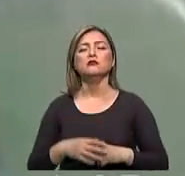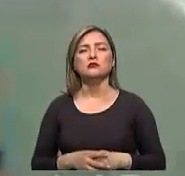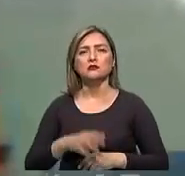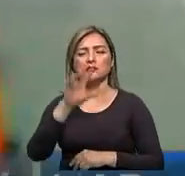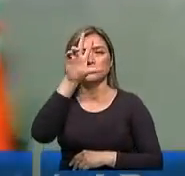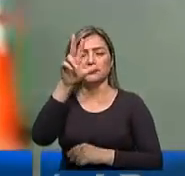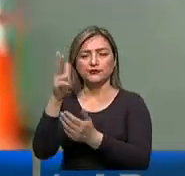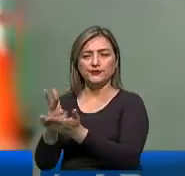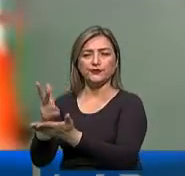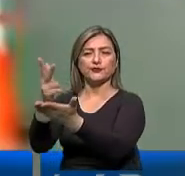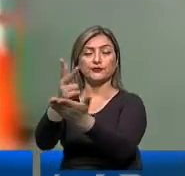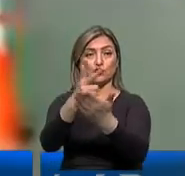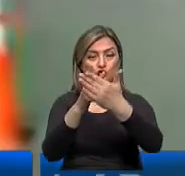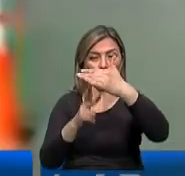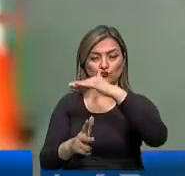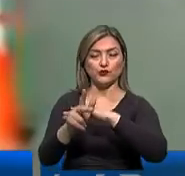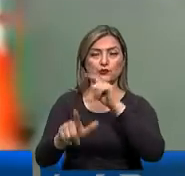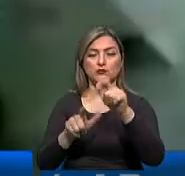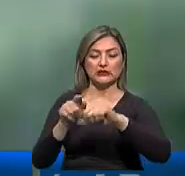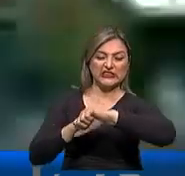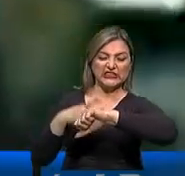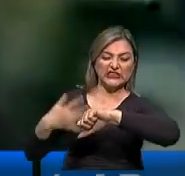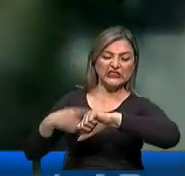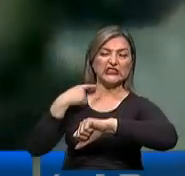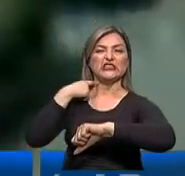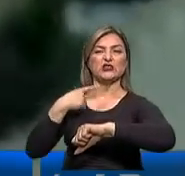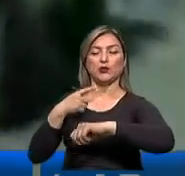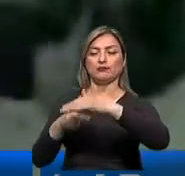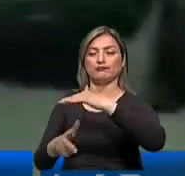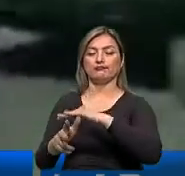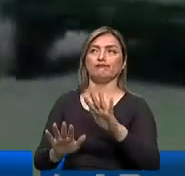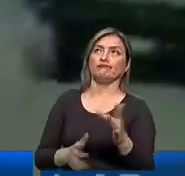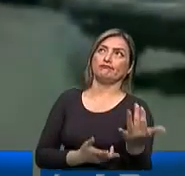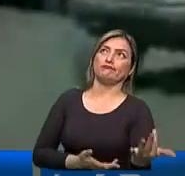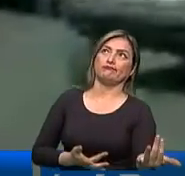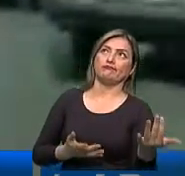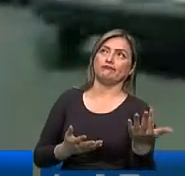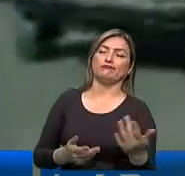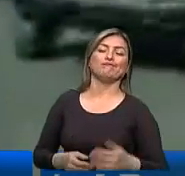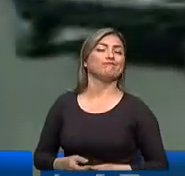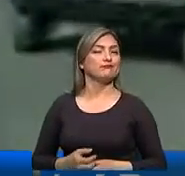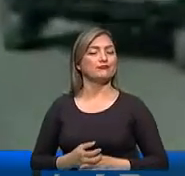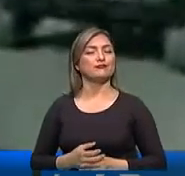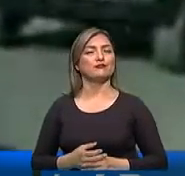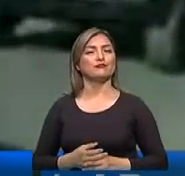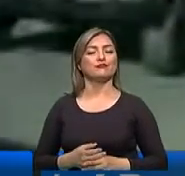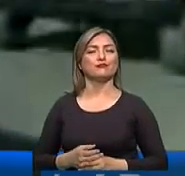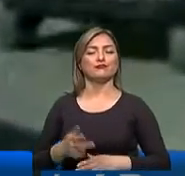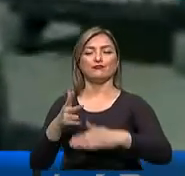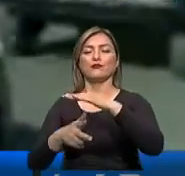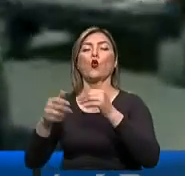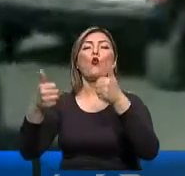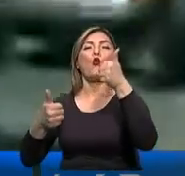3 estacionamientos de borde para que la ciudadanía pueda dejar sus vehículos ahí cuando les toque pico y placa. ¿Qué estacionamientos están